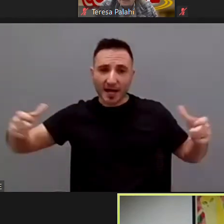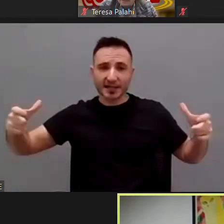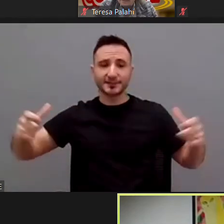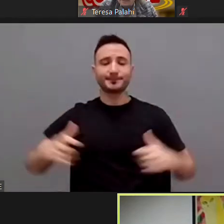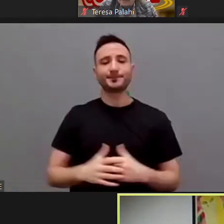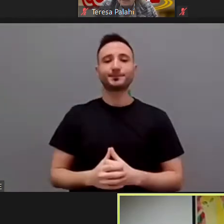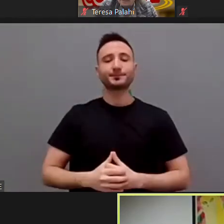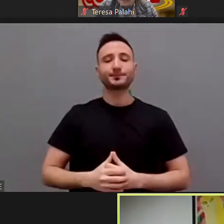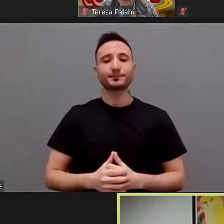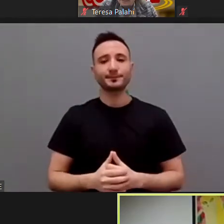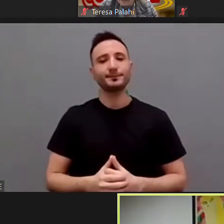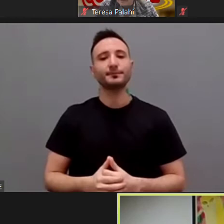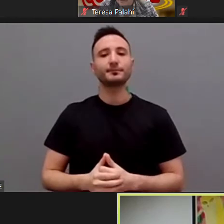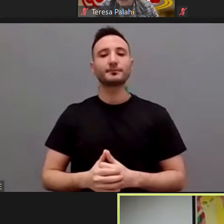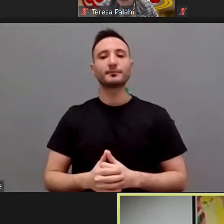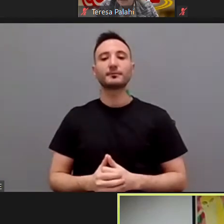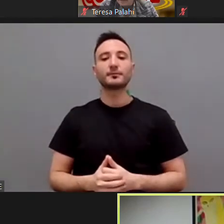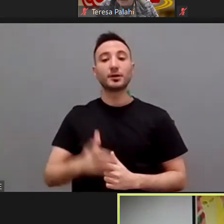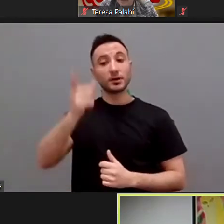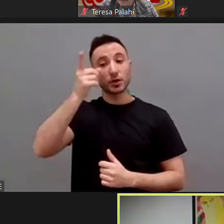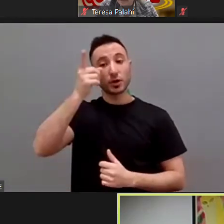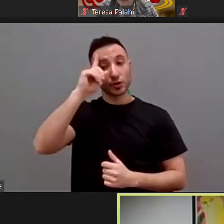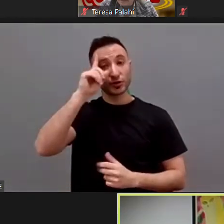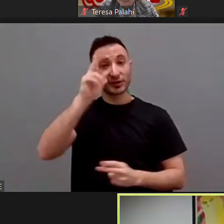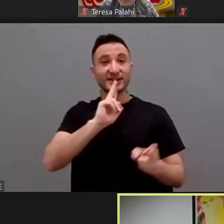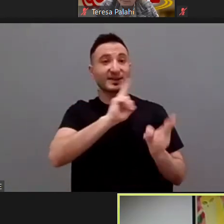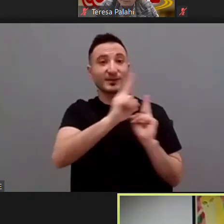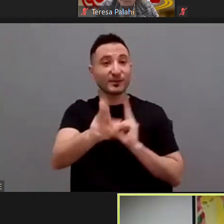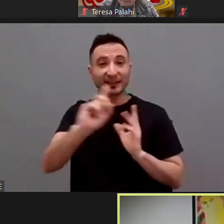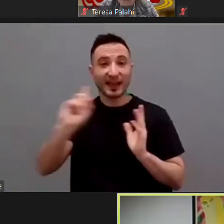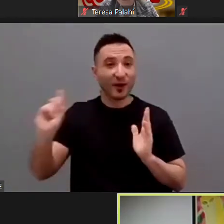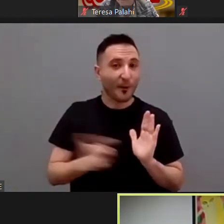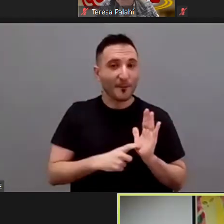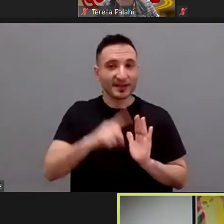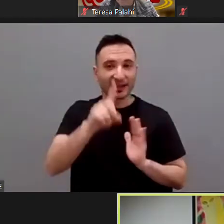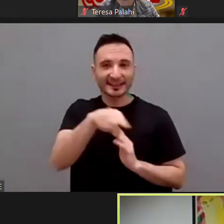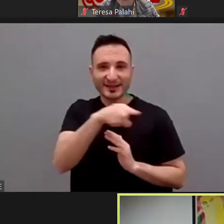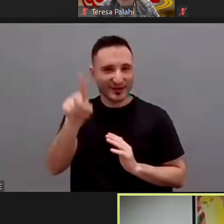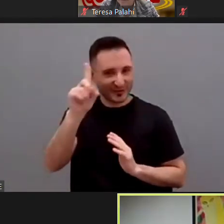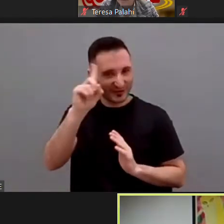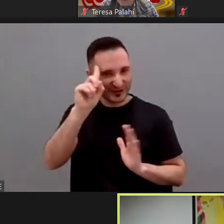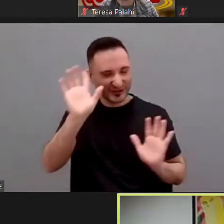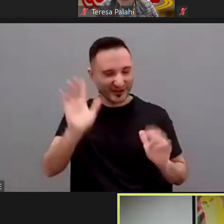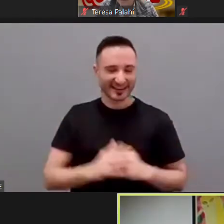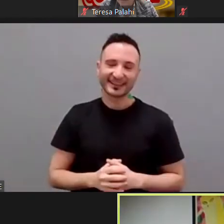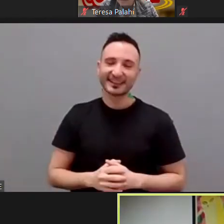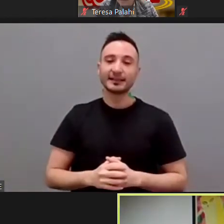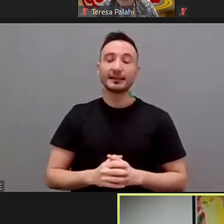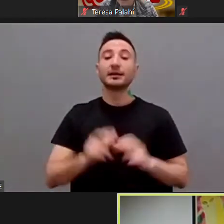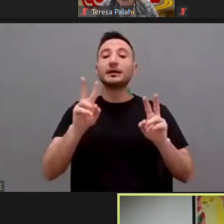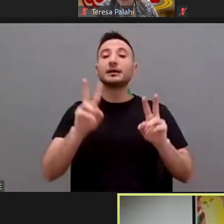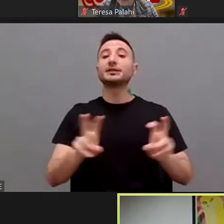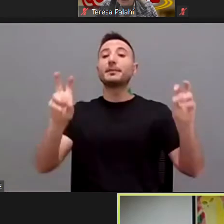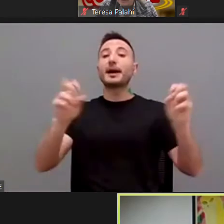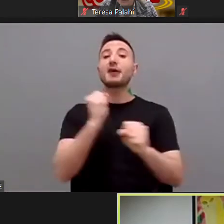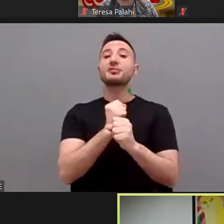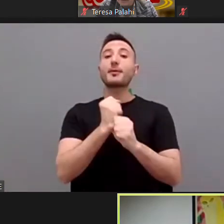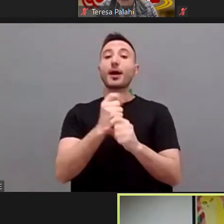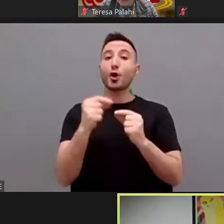Bueno, no sé si te he dado respuesta un poco a todo lo que me preguntabas. El tema del teletrabajo, sin